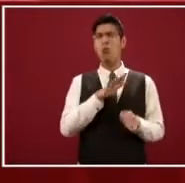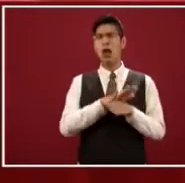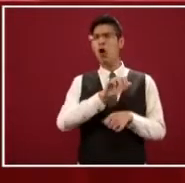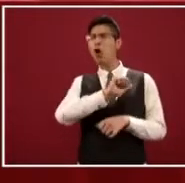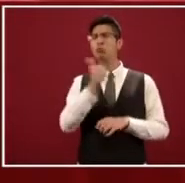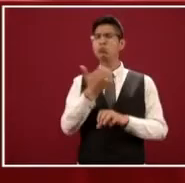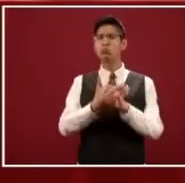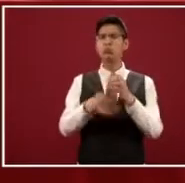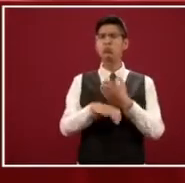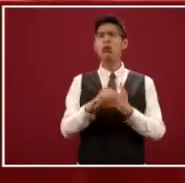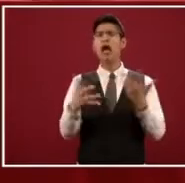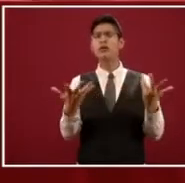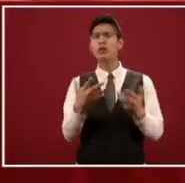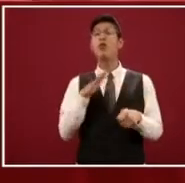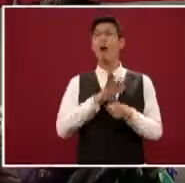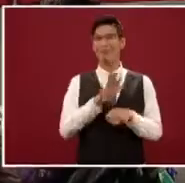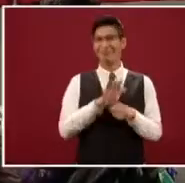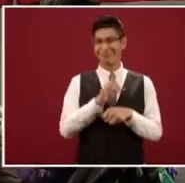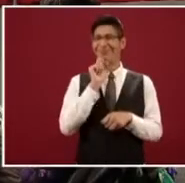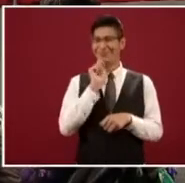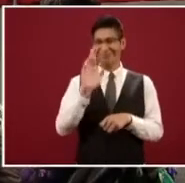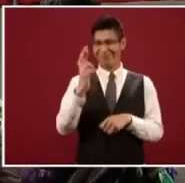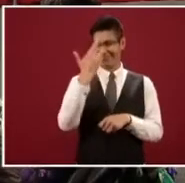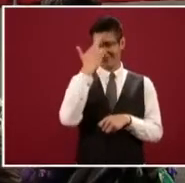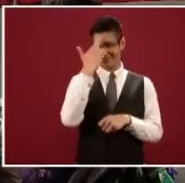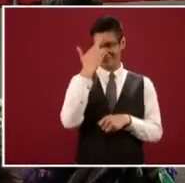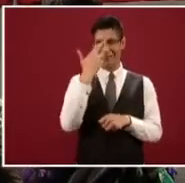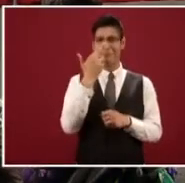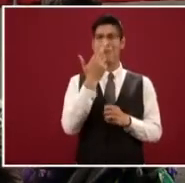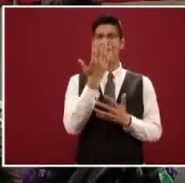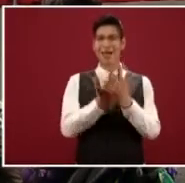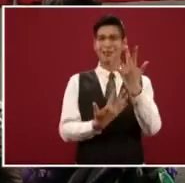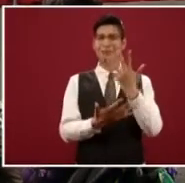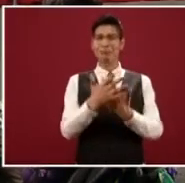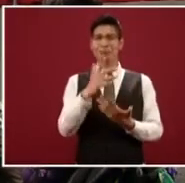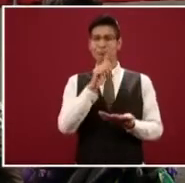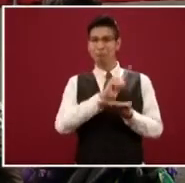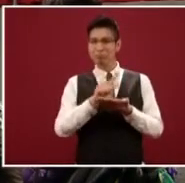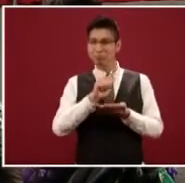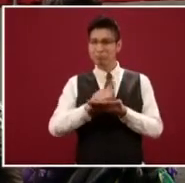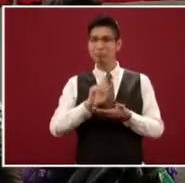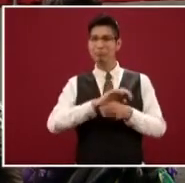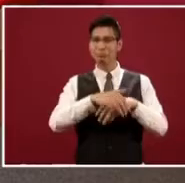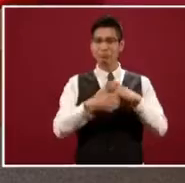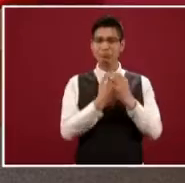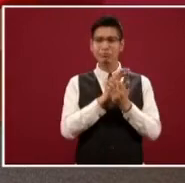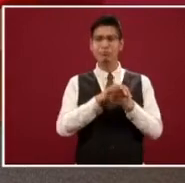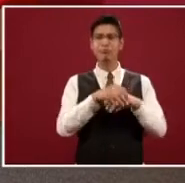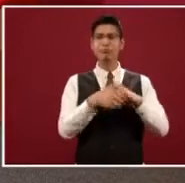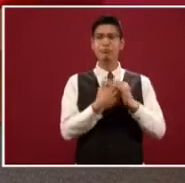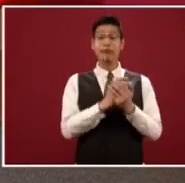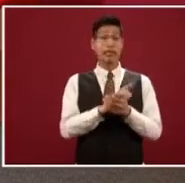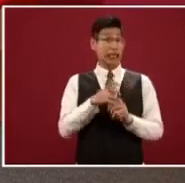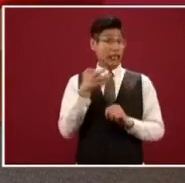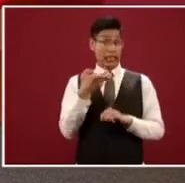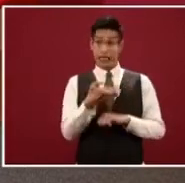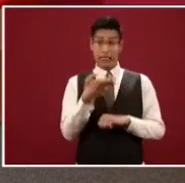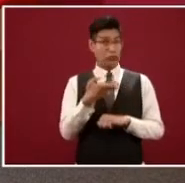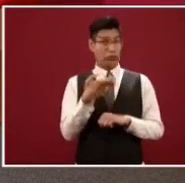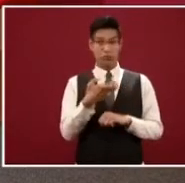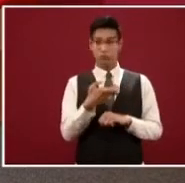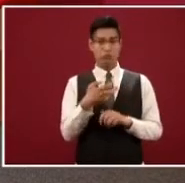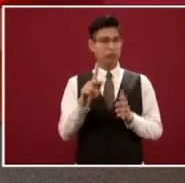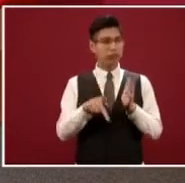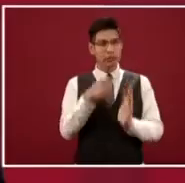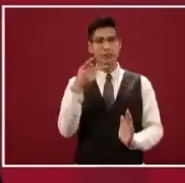complementar. El lavado de manos, decíamos, es muy importante, ¿sí? Y se debe de llevar a cabo con mayor frecuencia, sobre